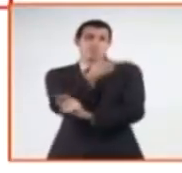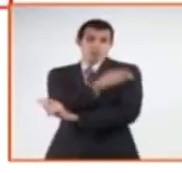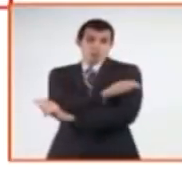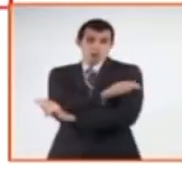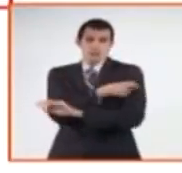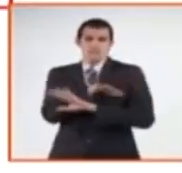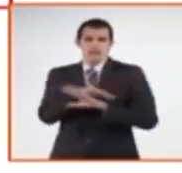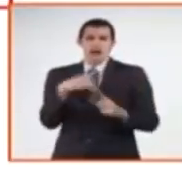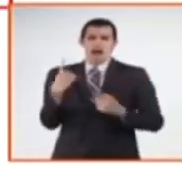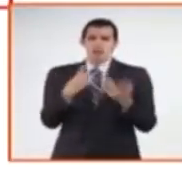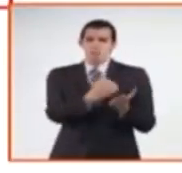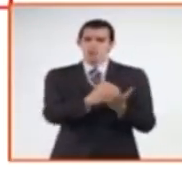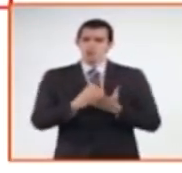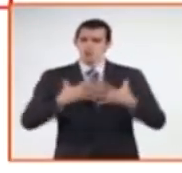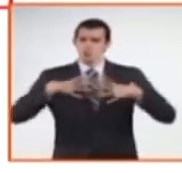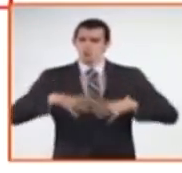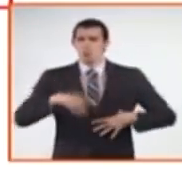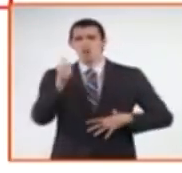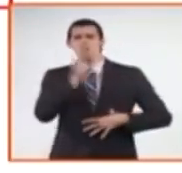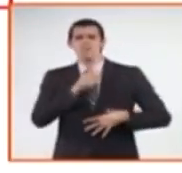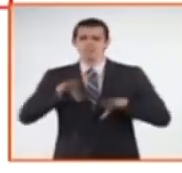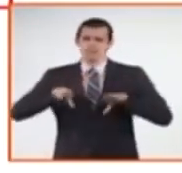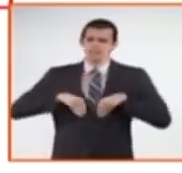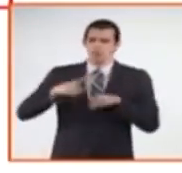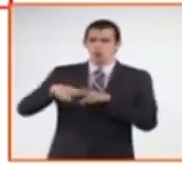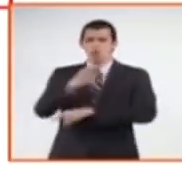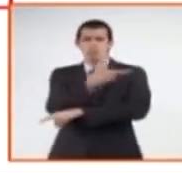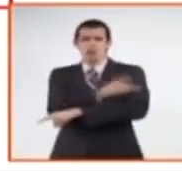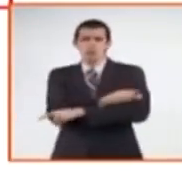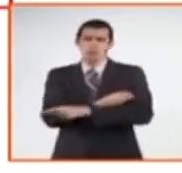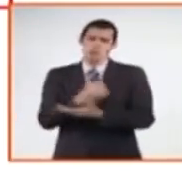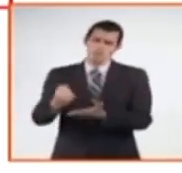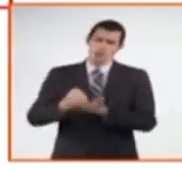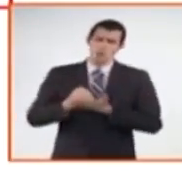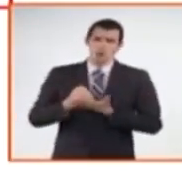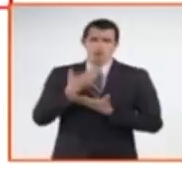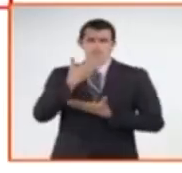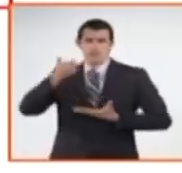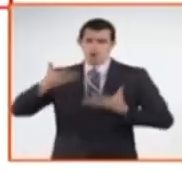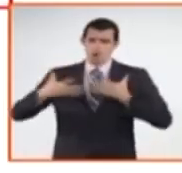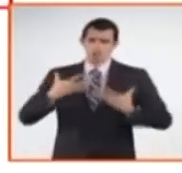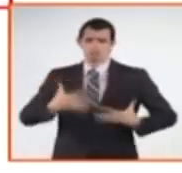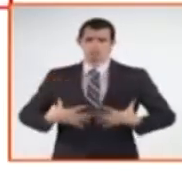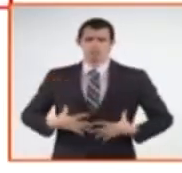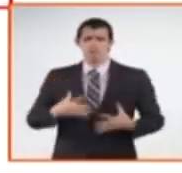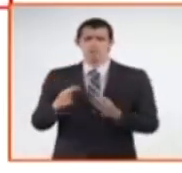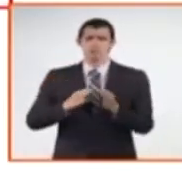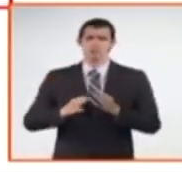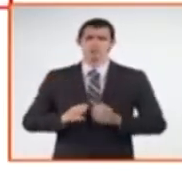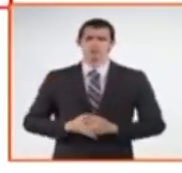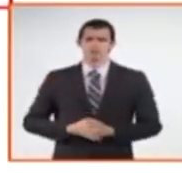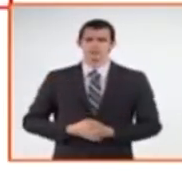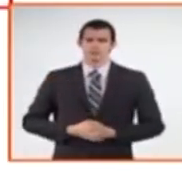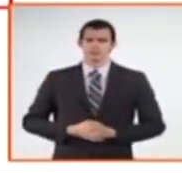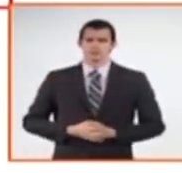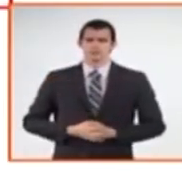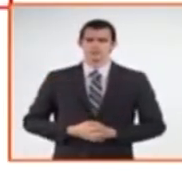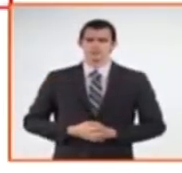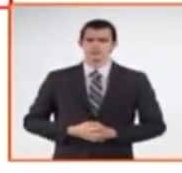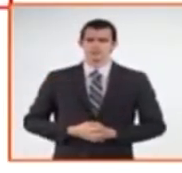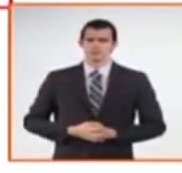a ver la calidad de la pantalla este es un indicador de la calidad de la respuesta inmune o sea de la afinidad de sus